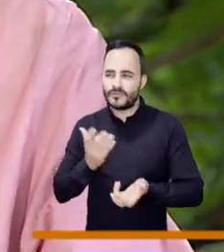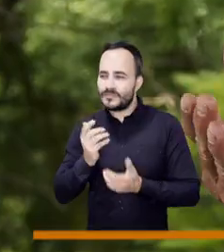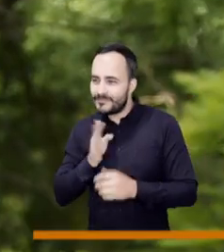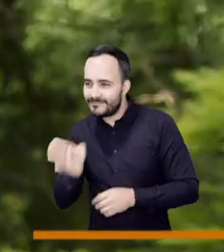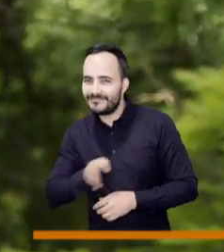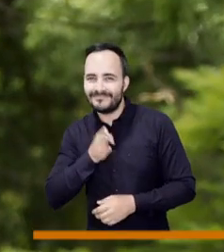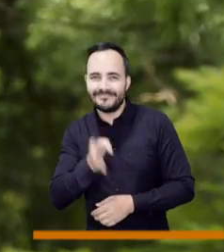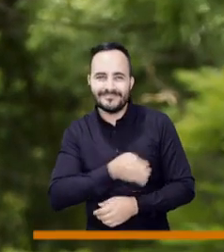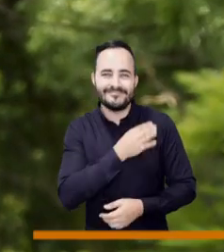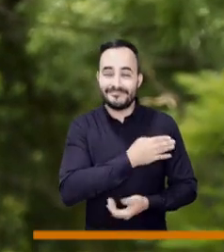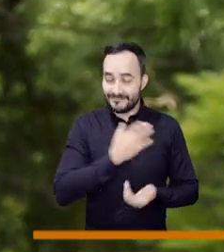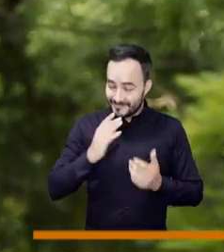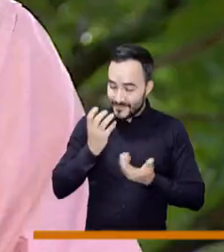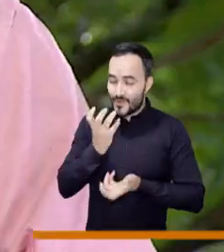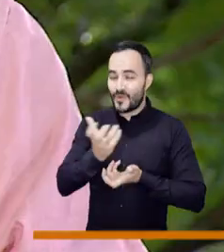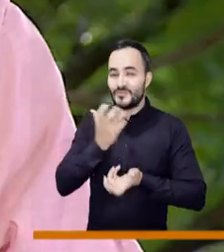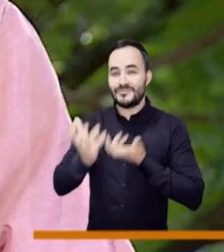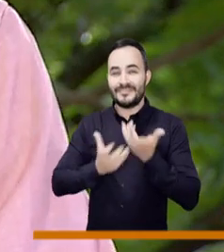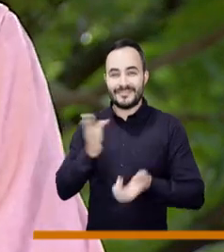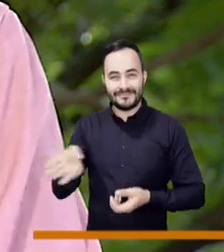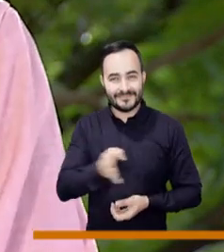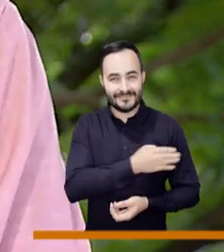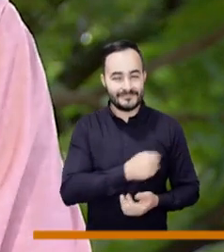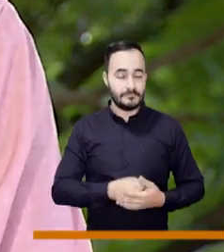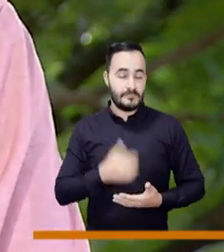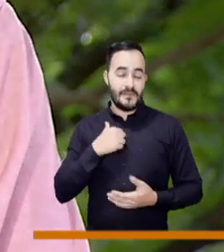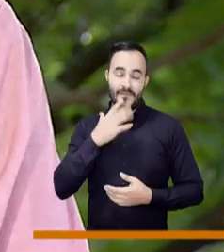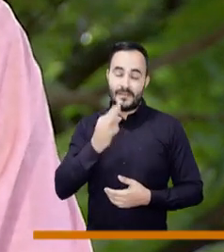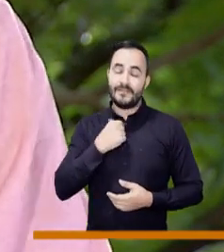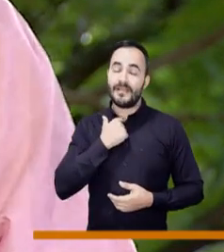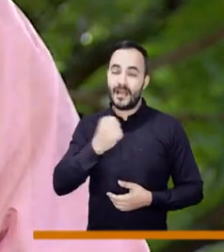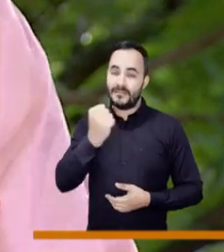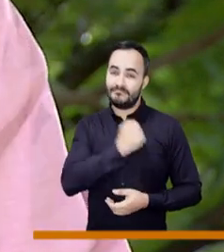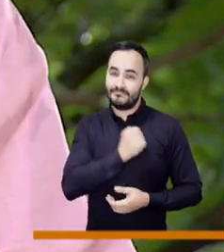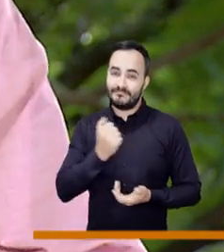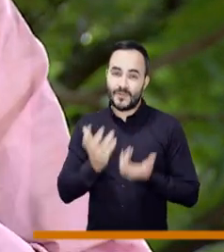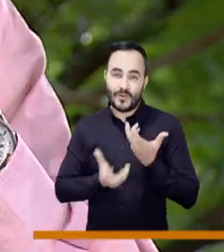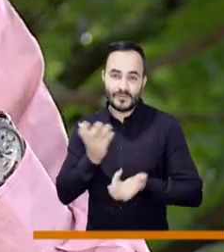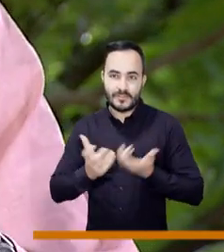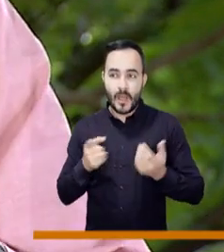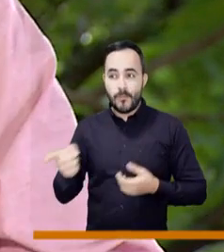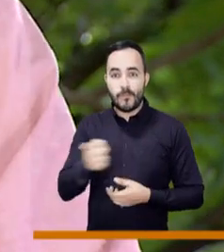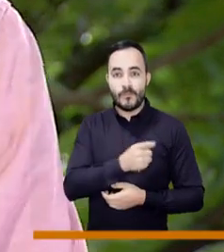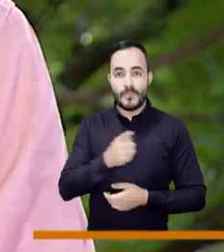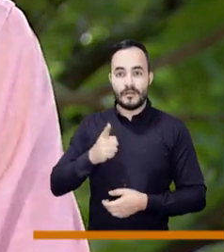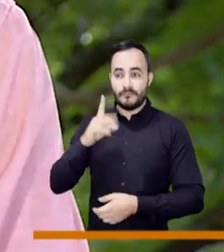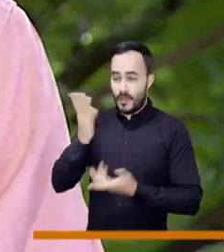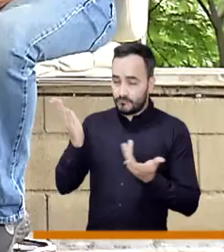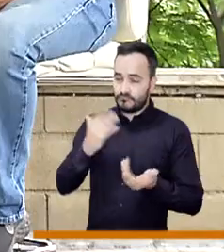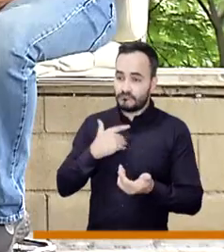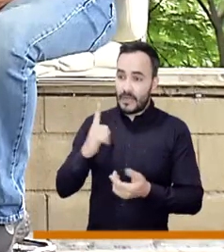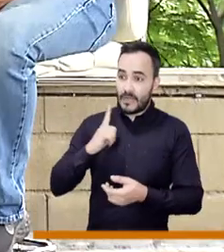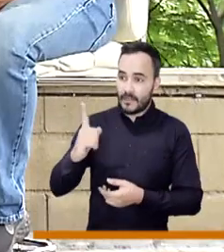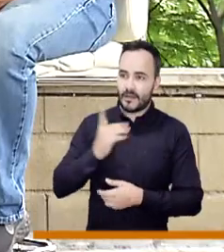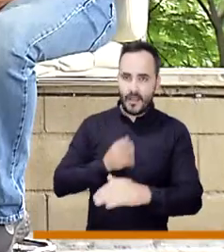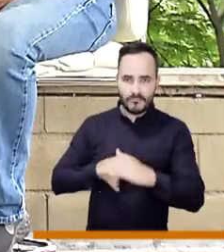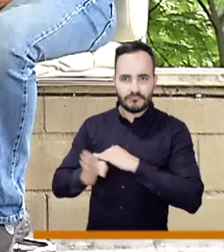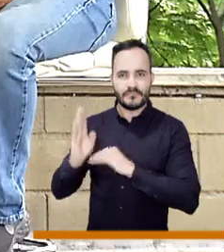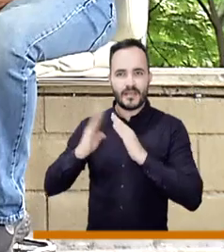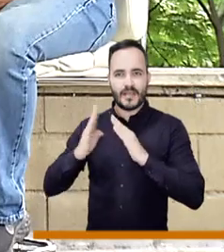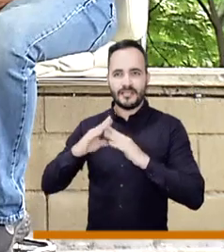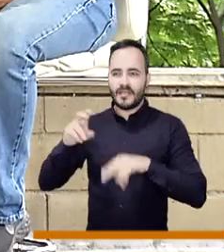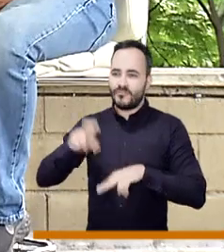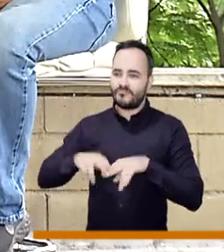inclusive ando en un ejercicio. A mí me gusta cocinar y ando en un ejercicio con los mismos líderes de cocinar en sus casas, hacer la visita en la